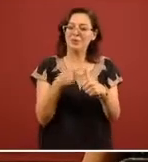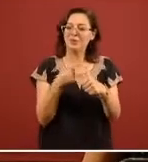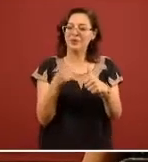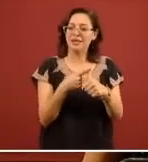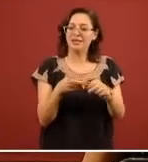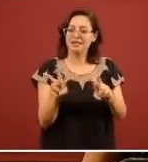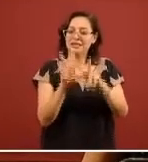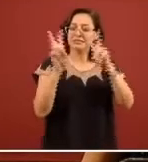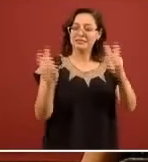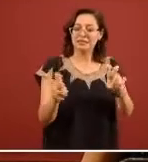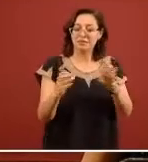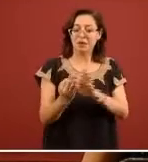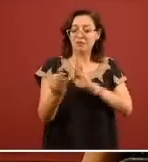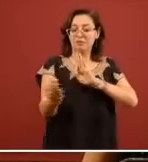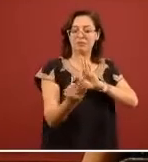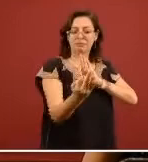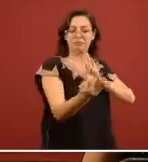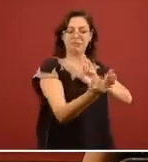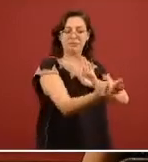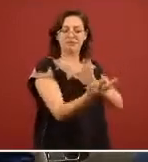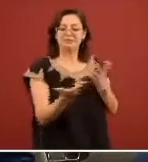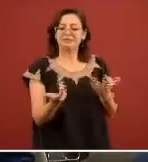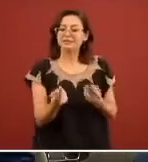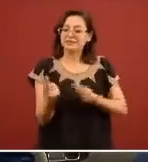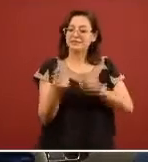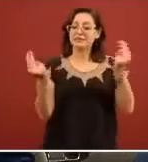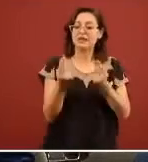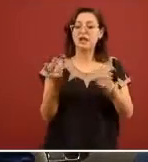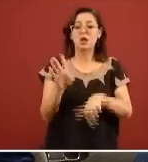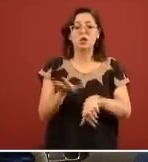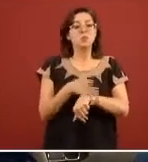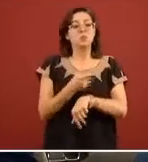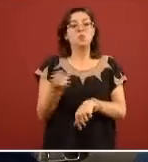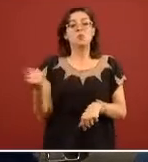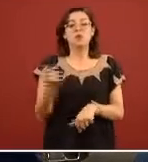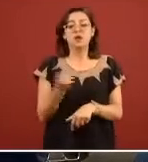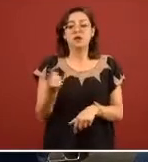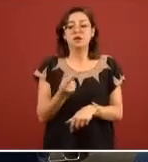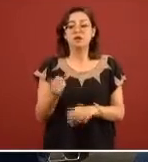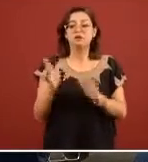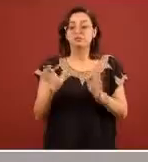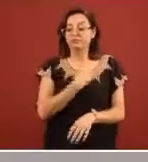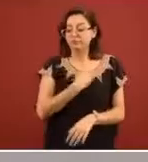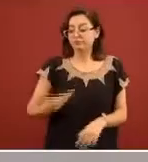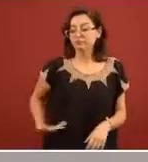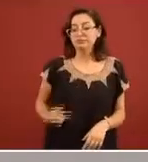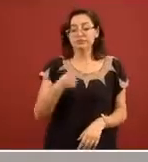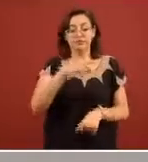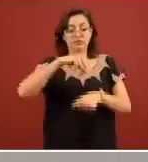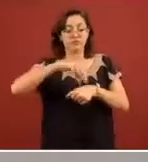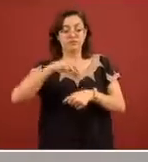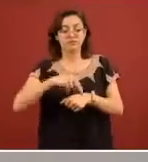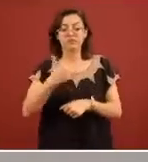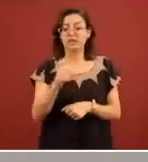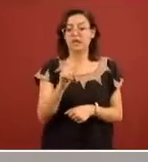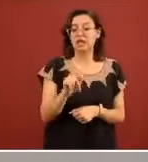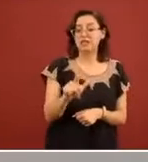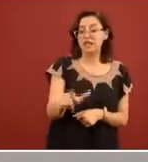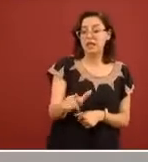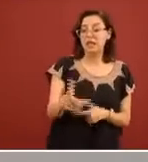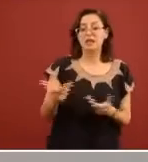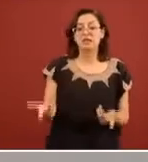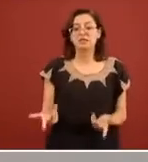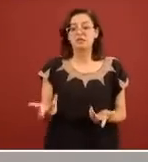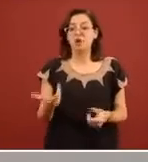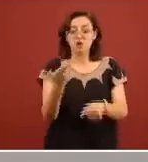es esta parte de la sana distancia, porque la epidemia, como lo ha mencionado el presidente y el doctor López-Gatell, no se